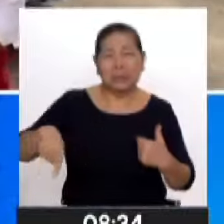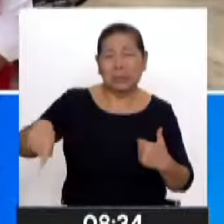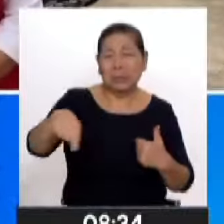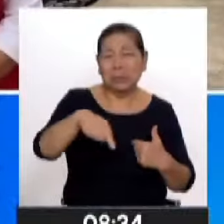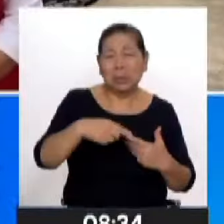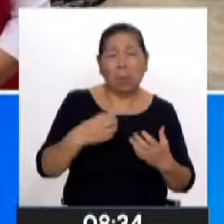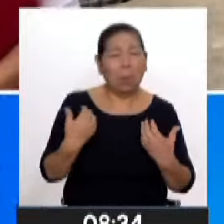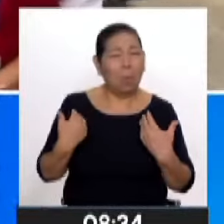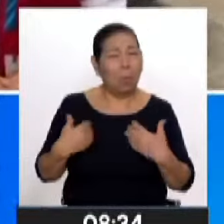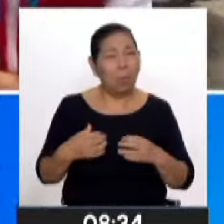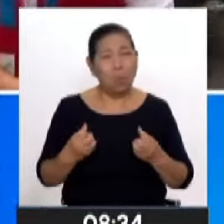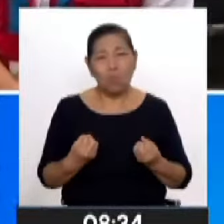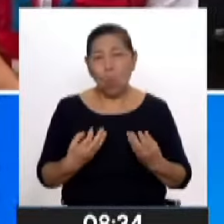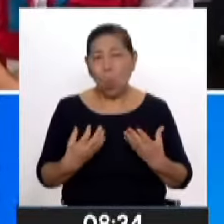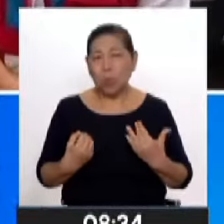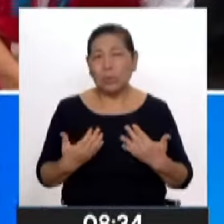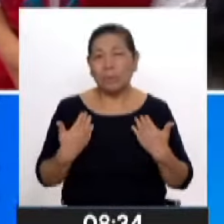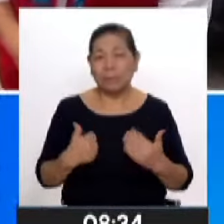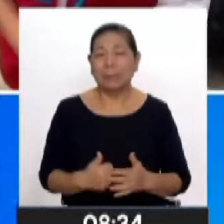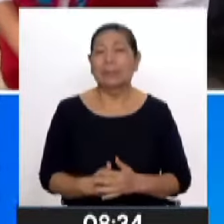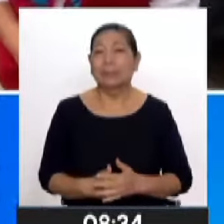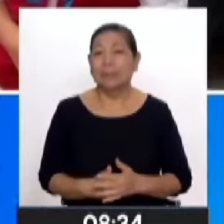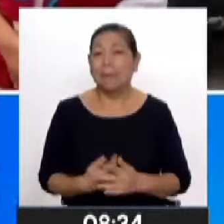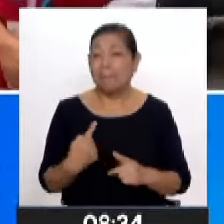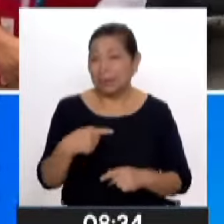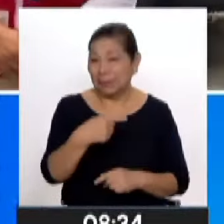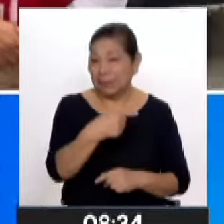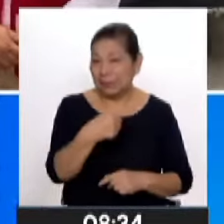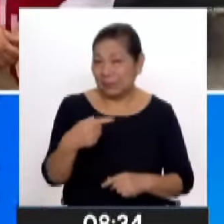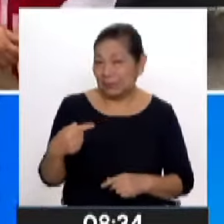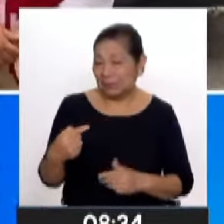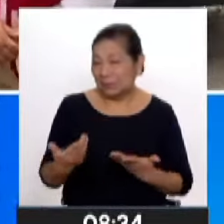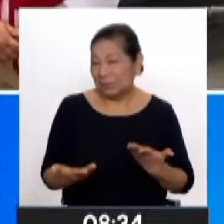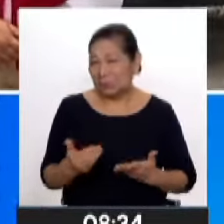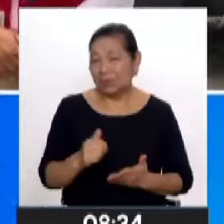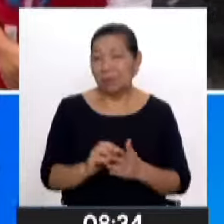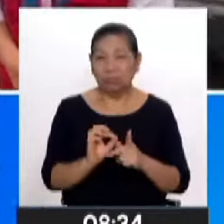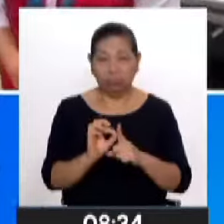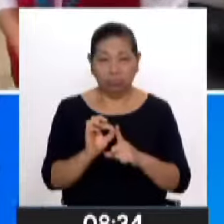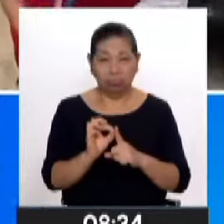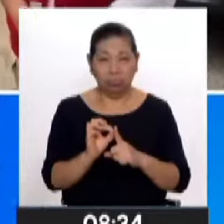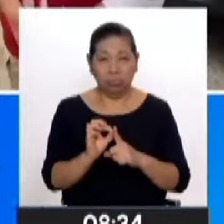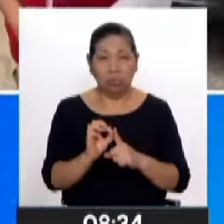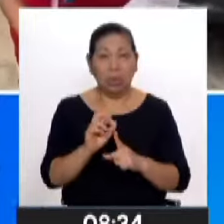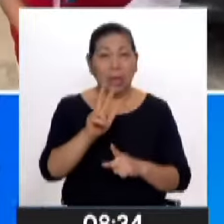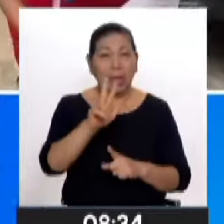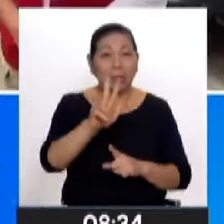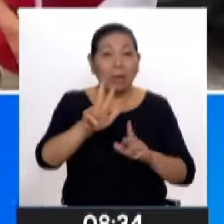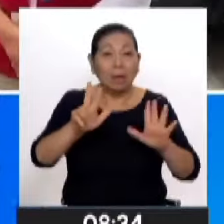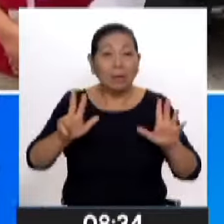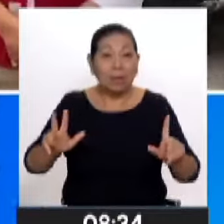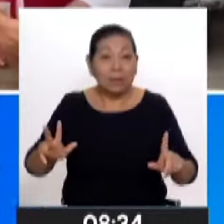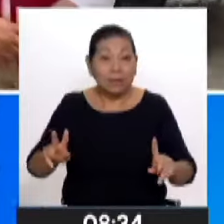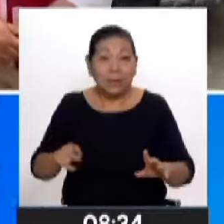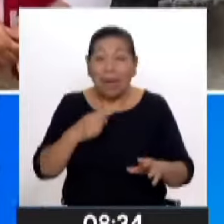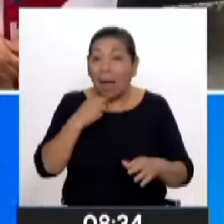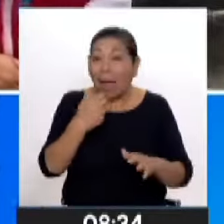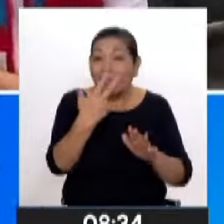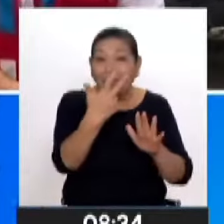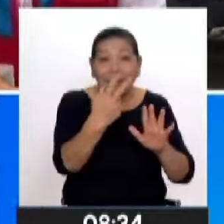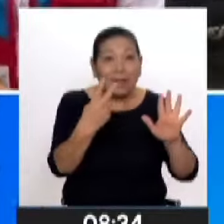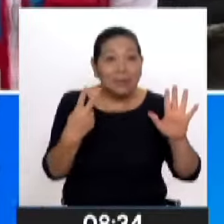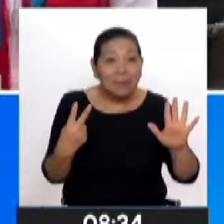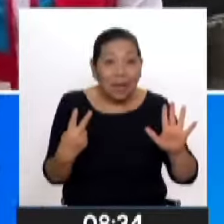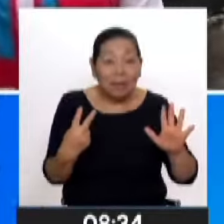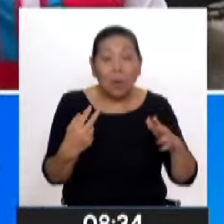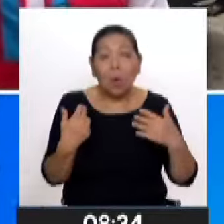estamos atravesando como parte del verano amazónico. Y es que para esta semana se pronostican temperaturas de hasta 37 grados. Y es por eso